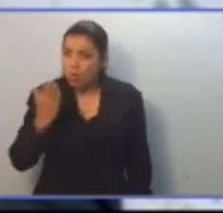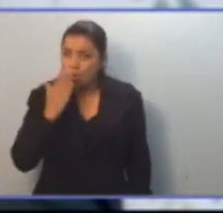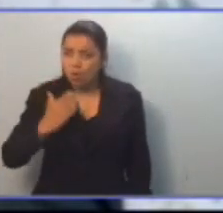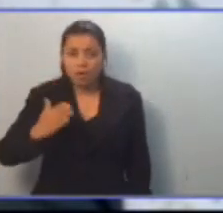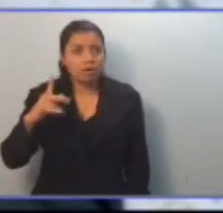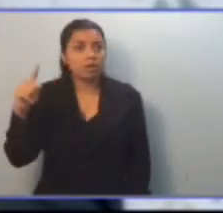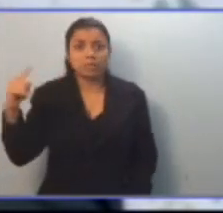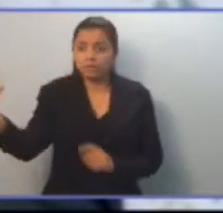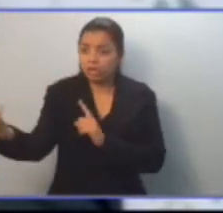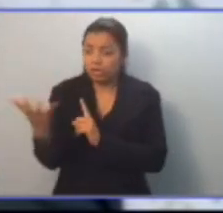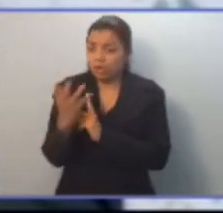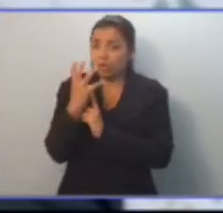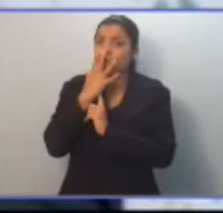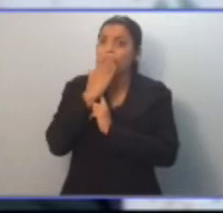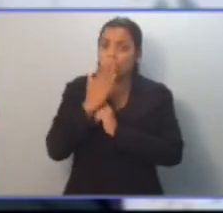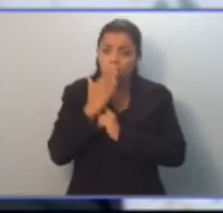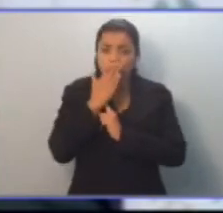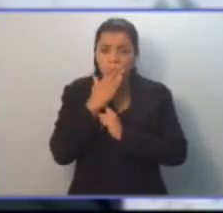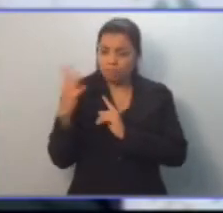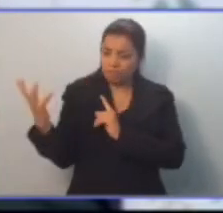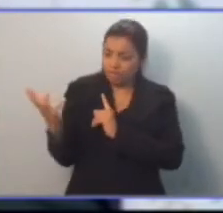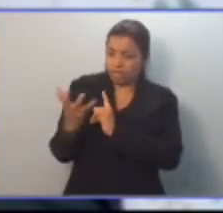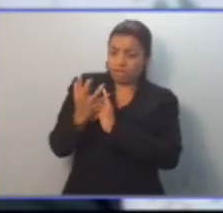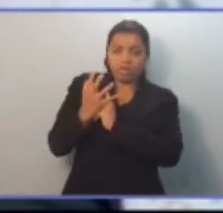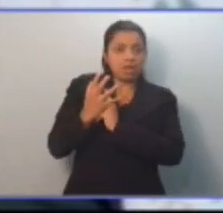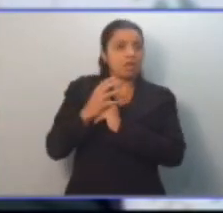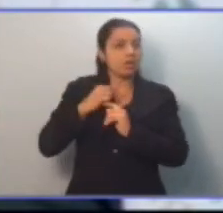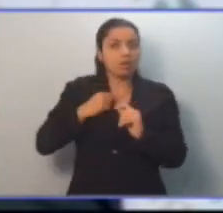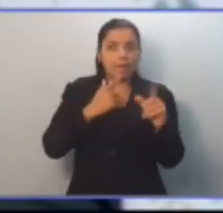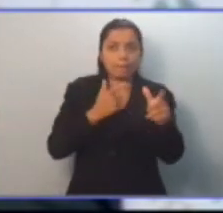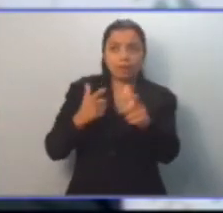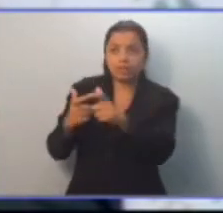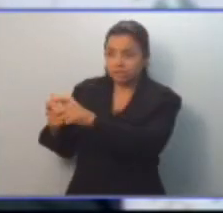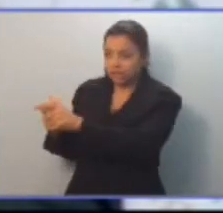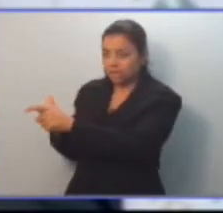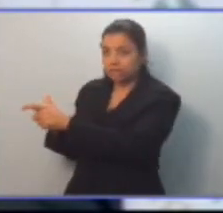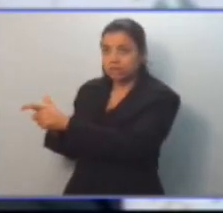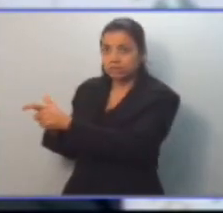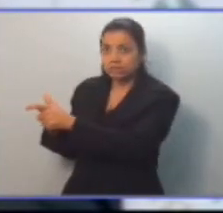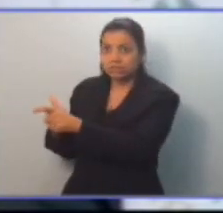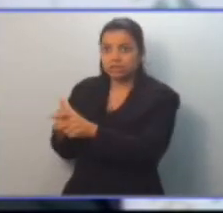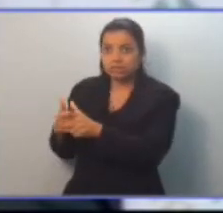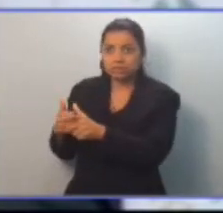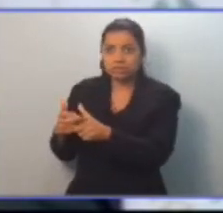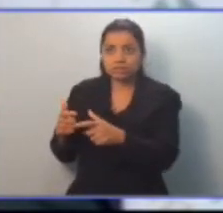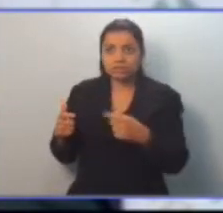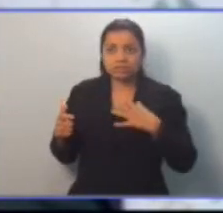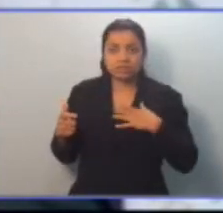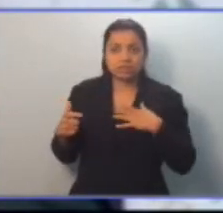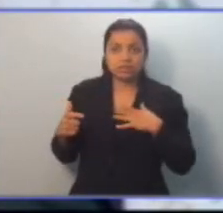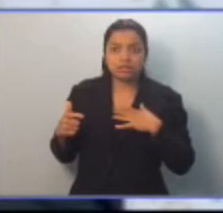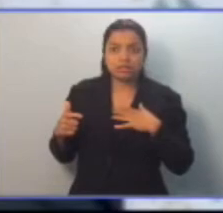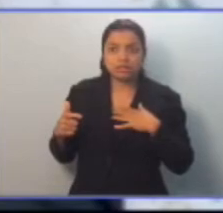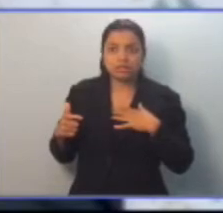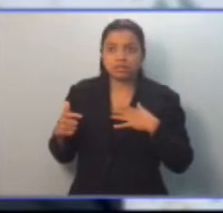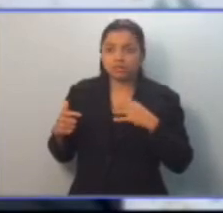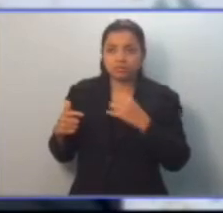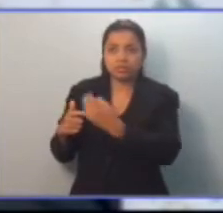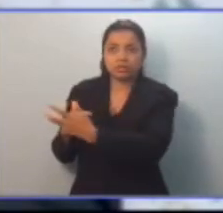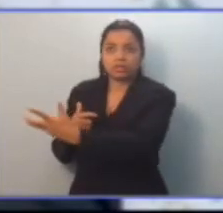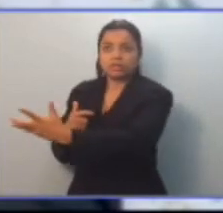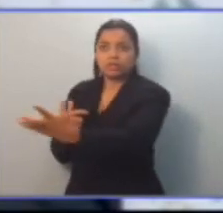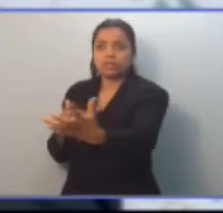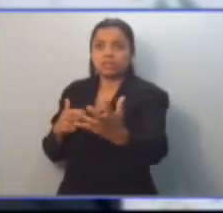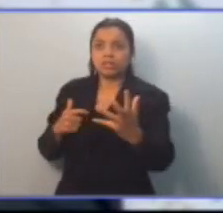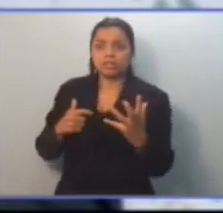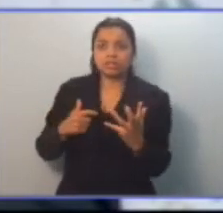los indígenas y le dije a los policías, bajen las armas porque nos tienen rodeados y no vamos a poder con todos. En eso llegó un